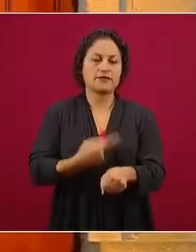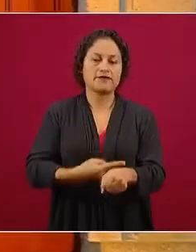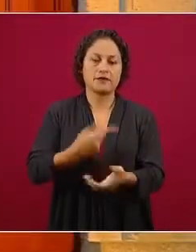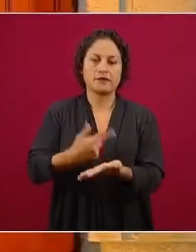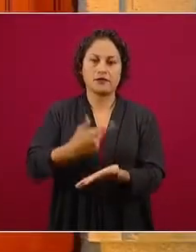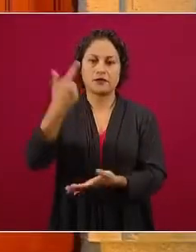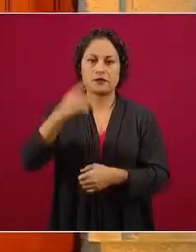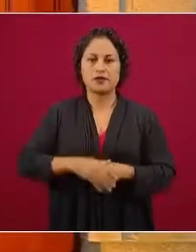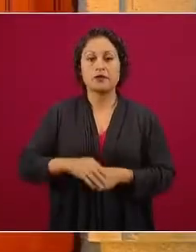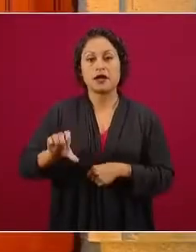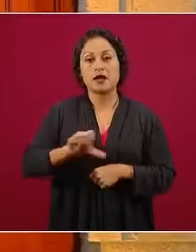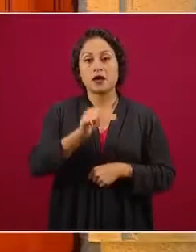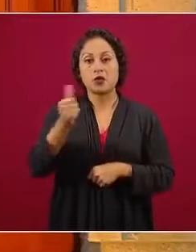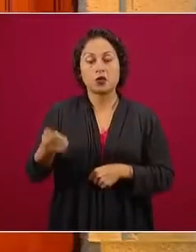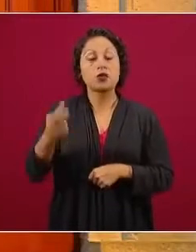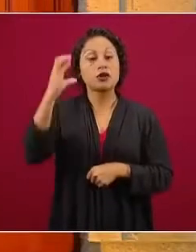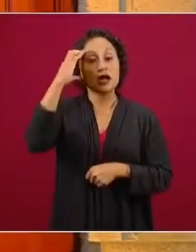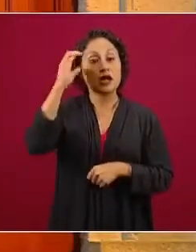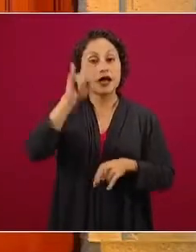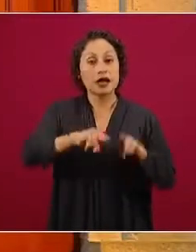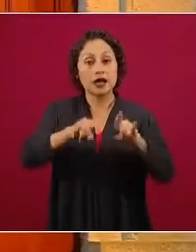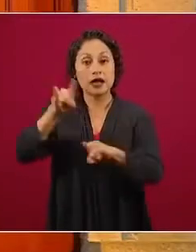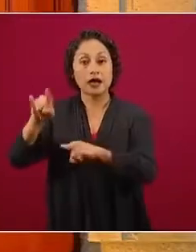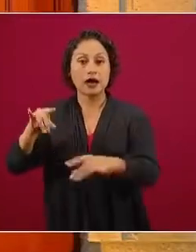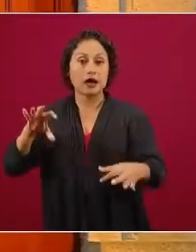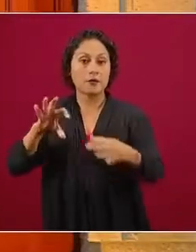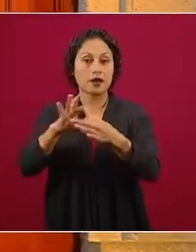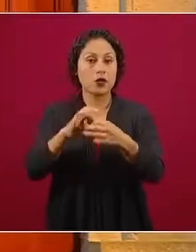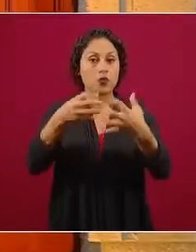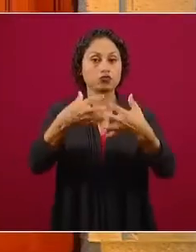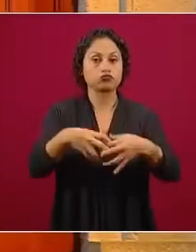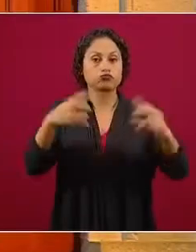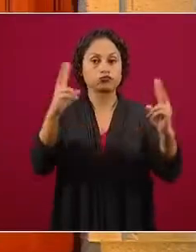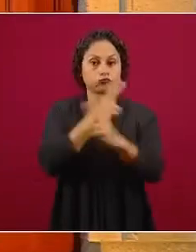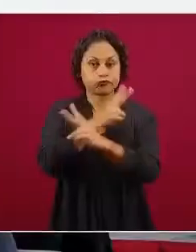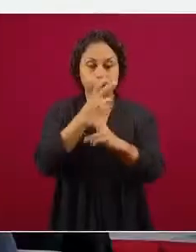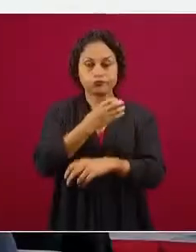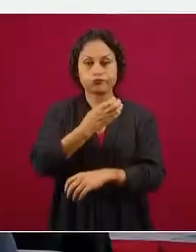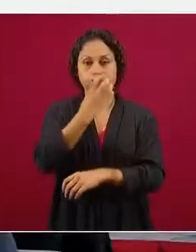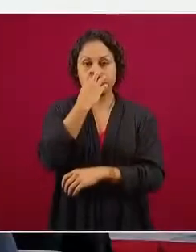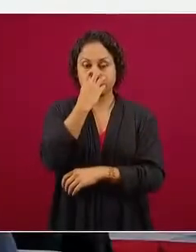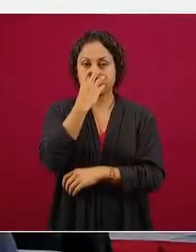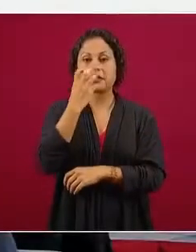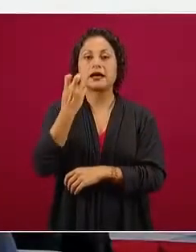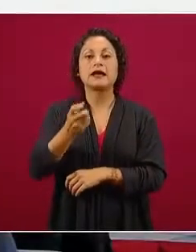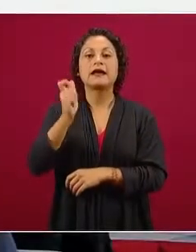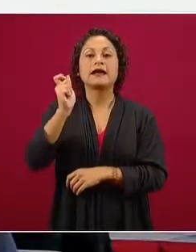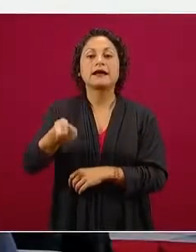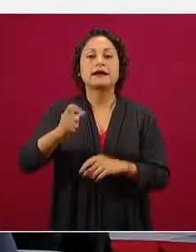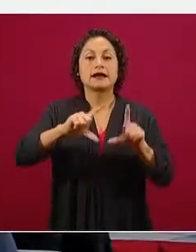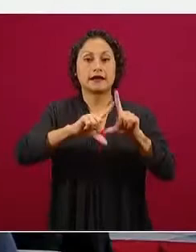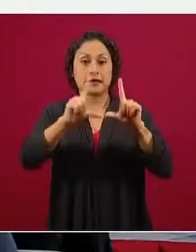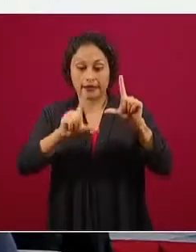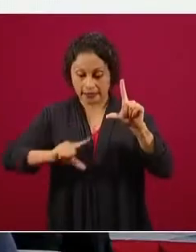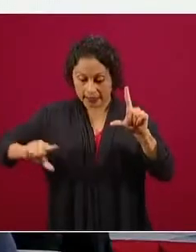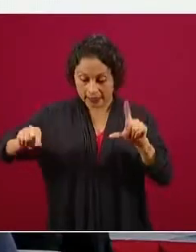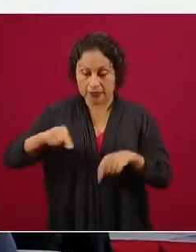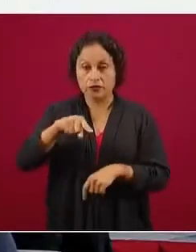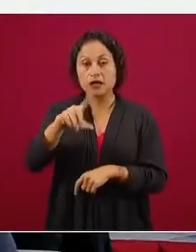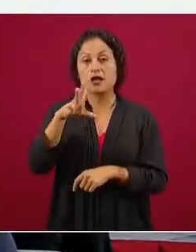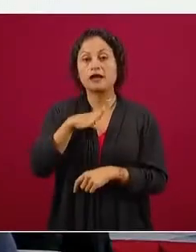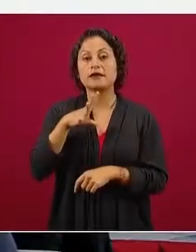las camas con ventilador, que es la siguiente diapositiva, en donde a nivel nacional solo hay una ocupación